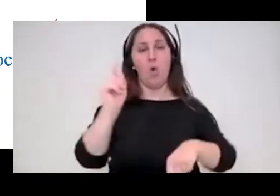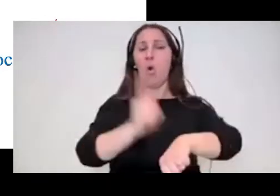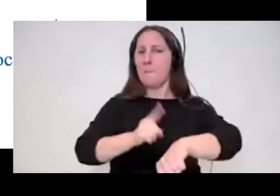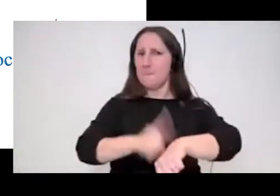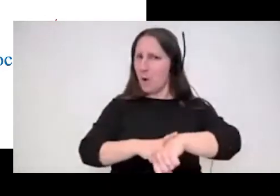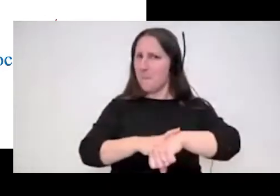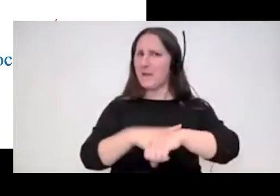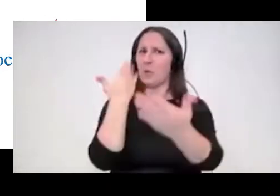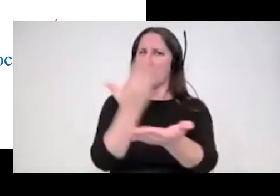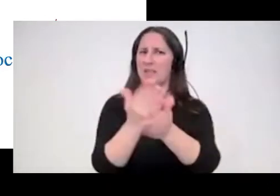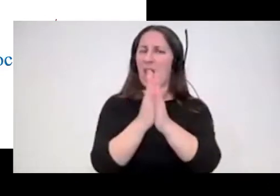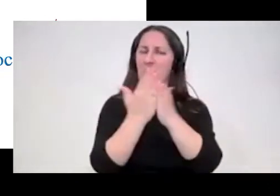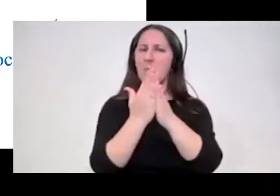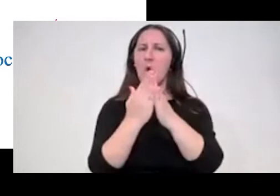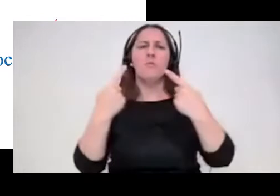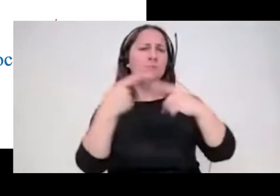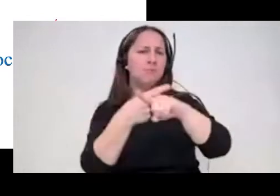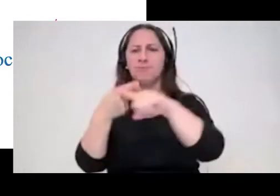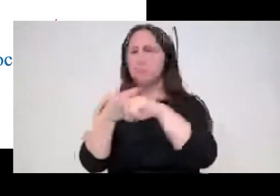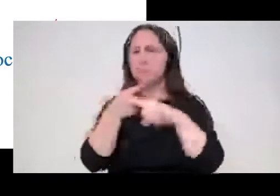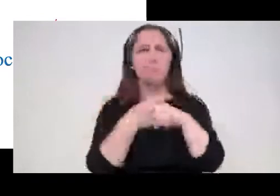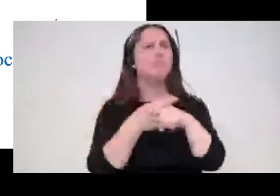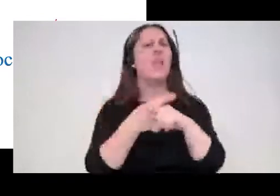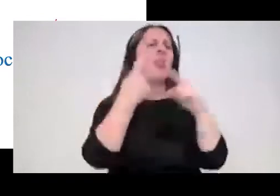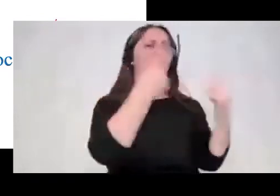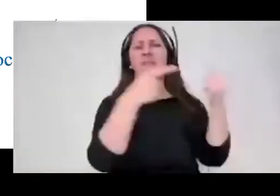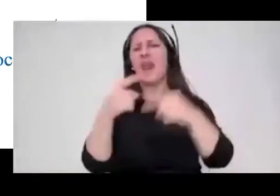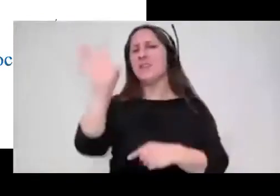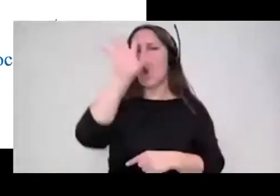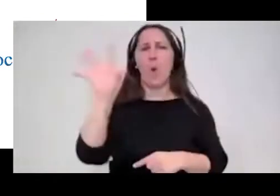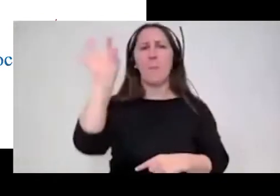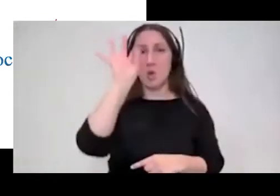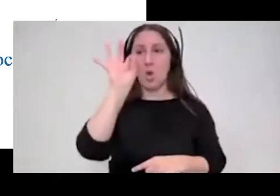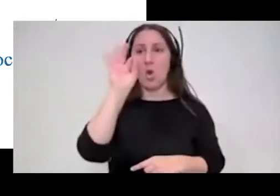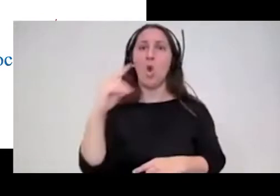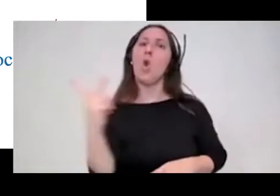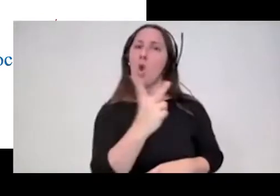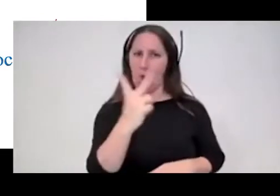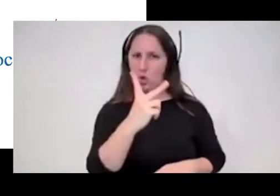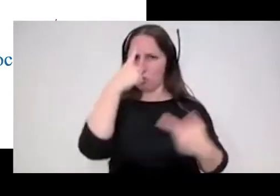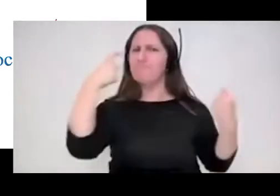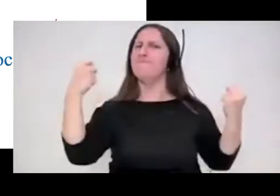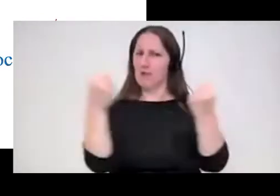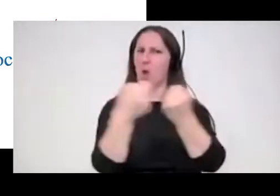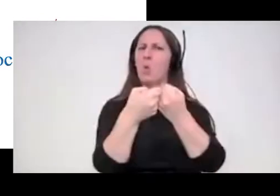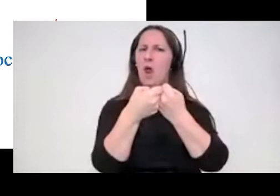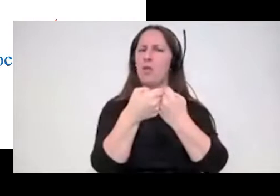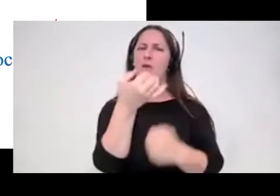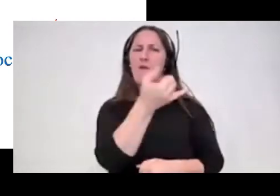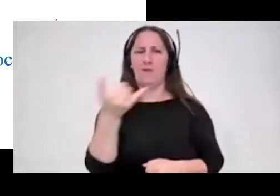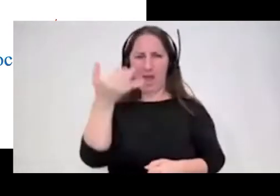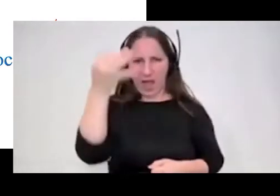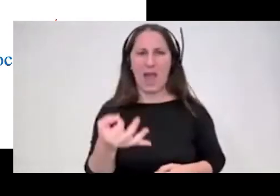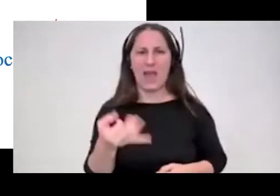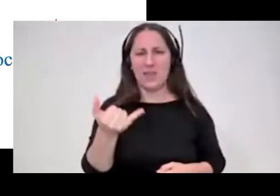qué? Porque ambos, más allá de diferencias y otras cuestiones, coincidían y coinciden en la defensa del modelo sindical